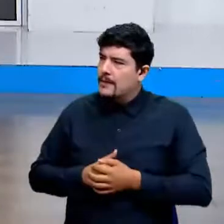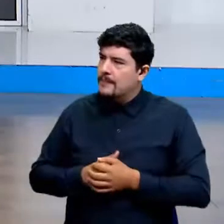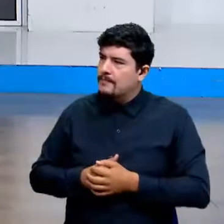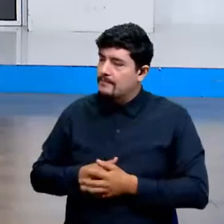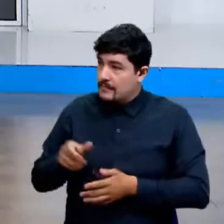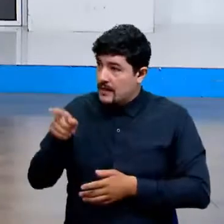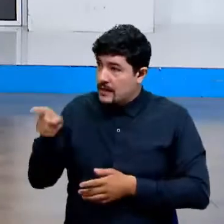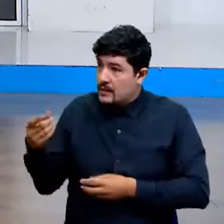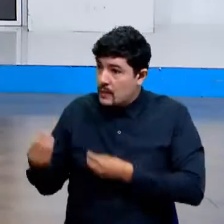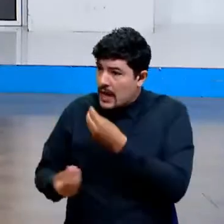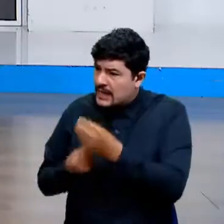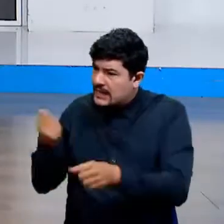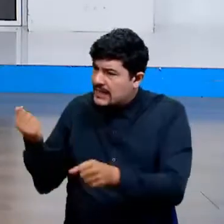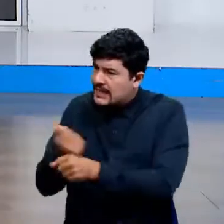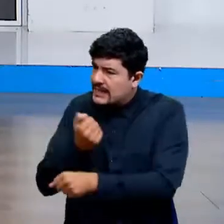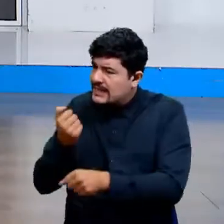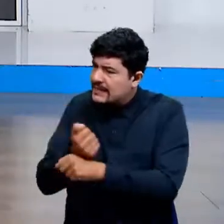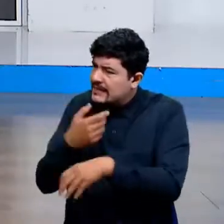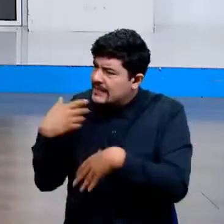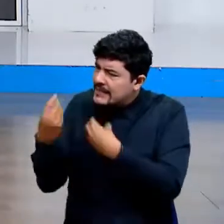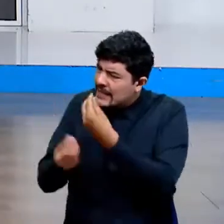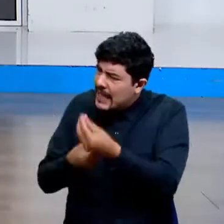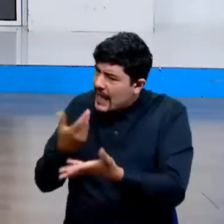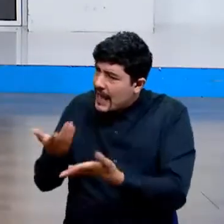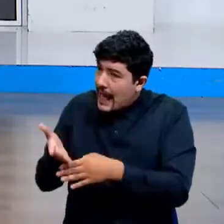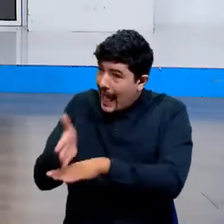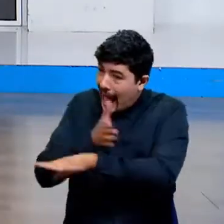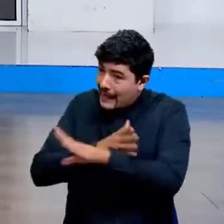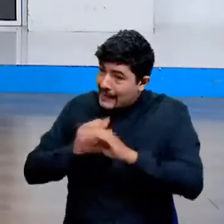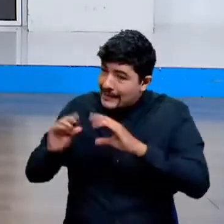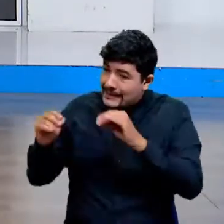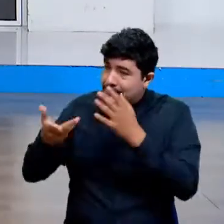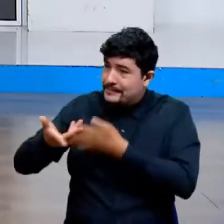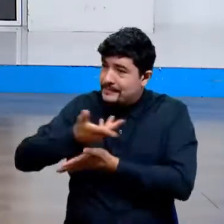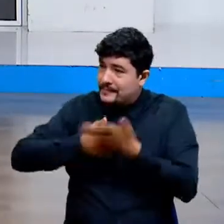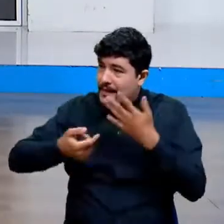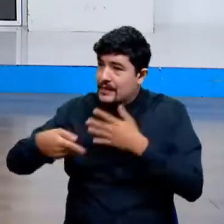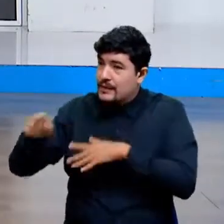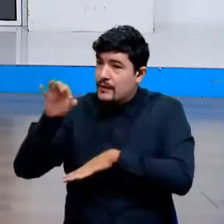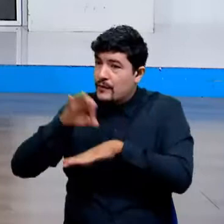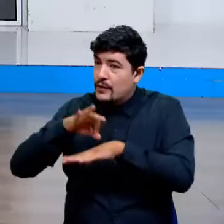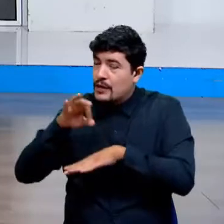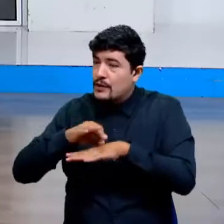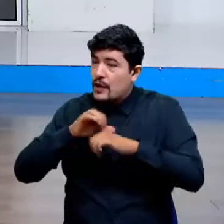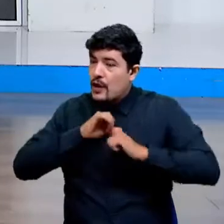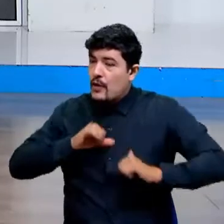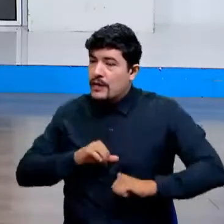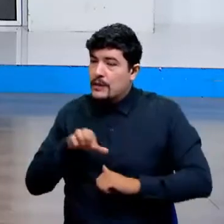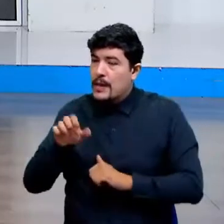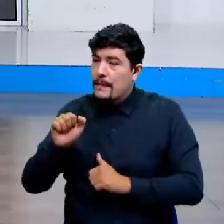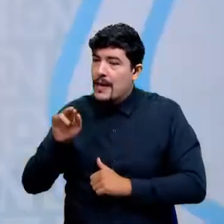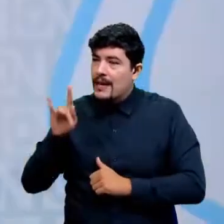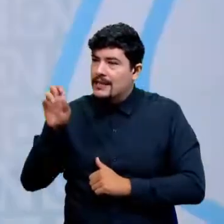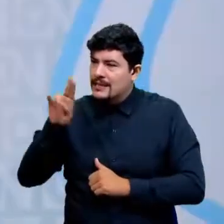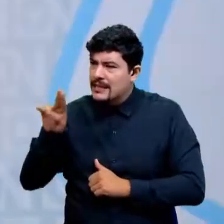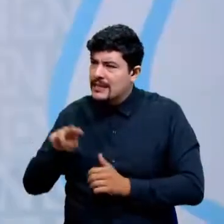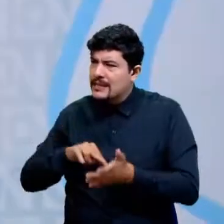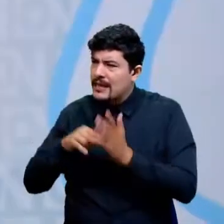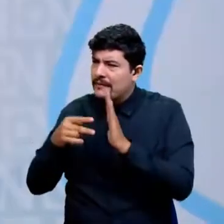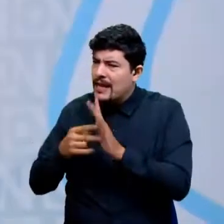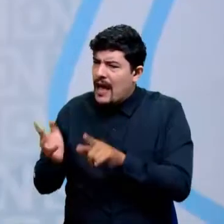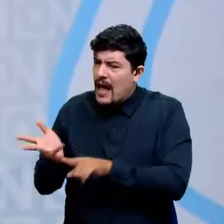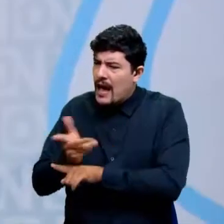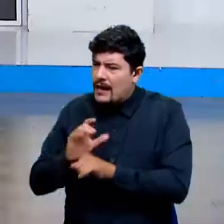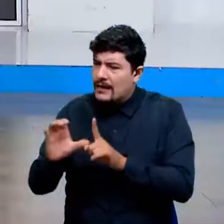ustedes realizan, Erickson, porque como hablábamos detrás de cámaras, pues la Fundación Corazón en Parches pues es arte, es cultura,